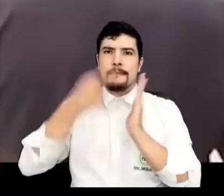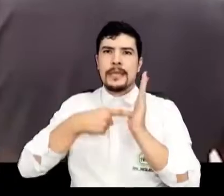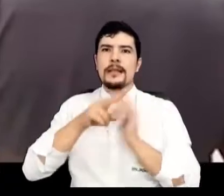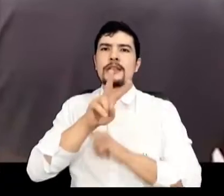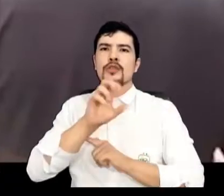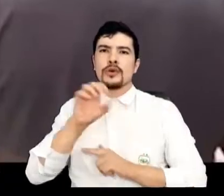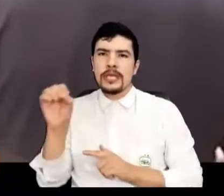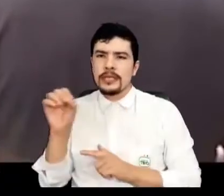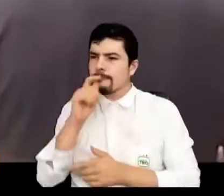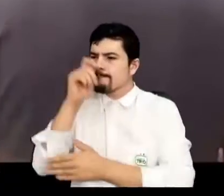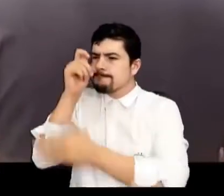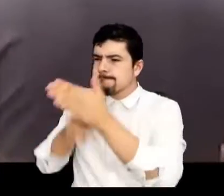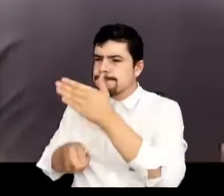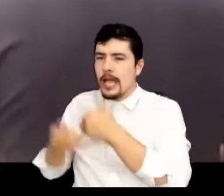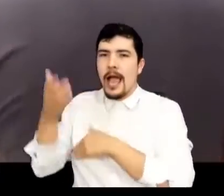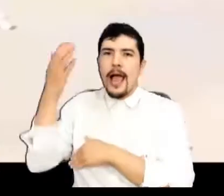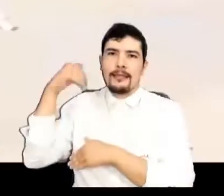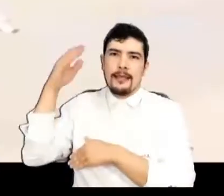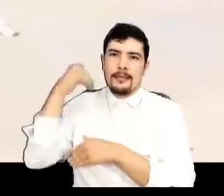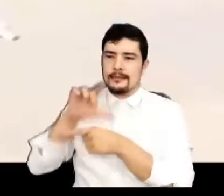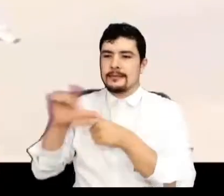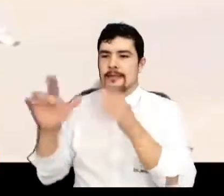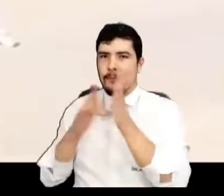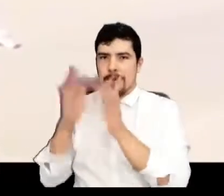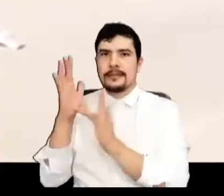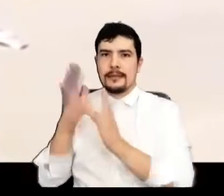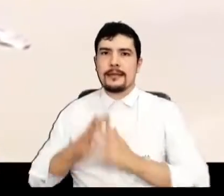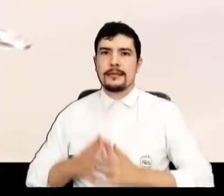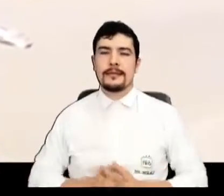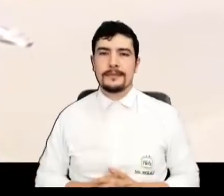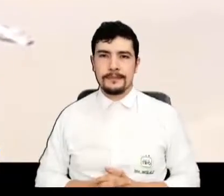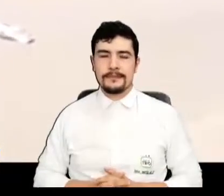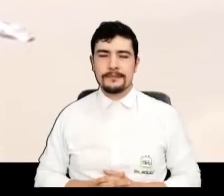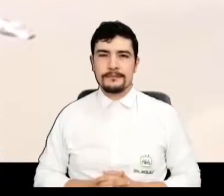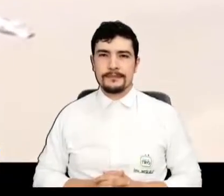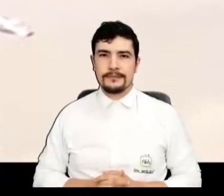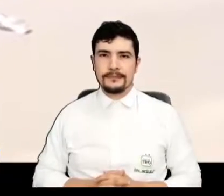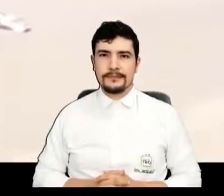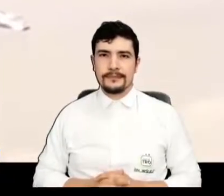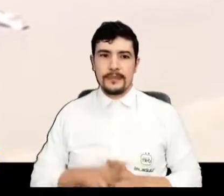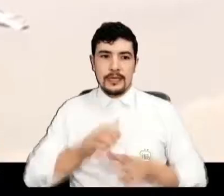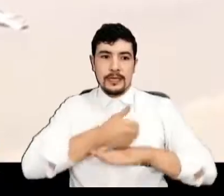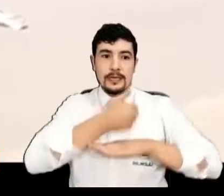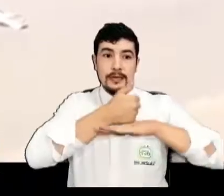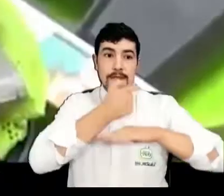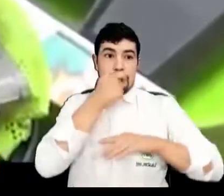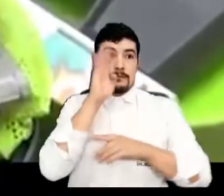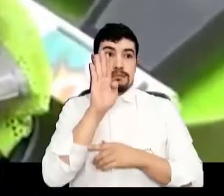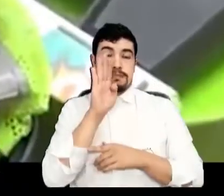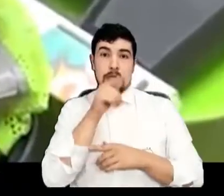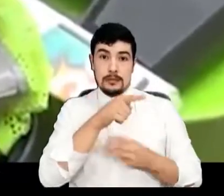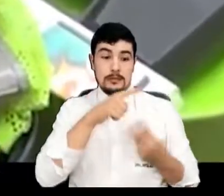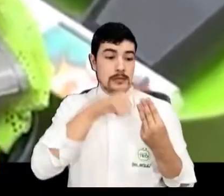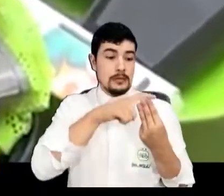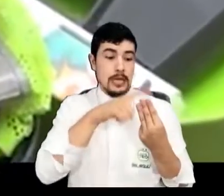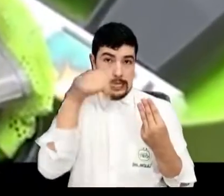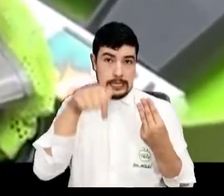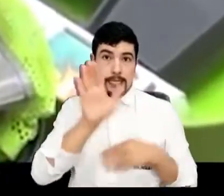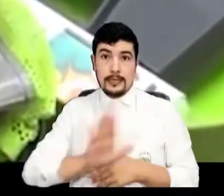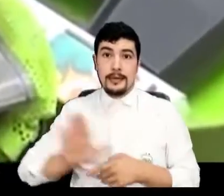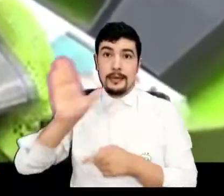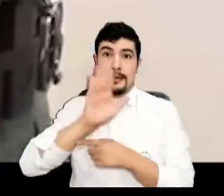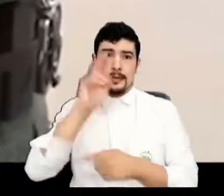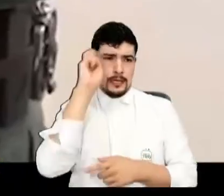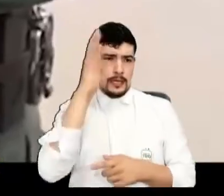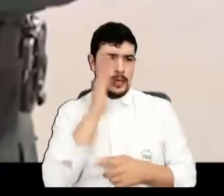de 868 comparendos a quienes han violado la medida de aislamiento social obligatorio. Además, se han interpuesto más